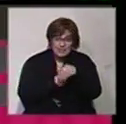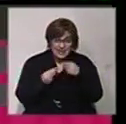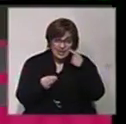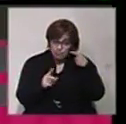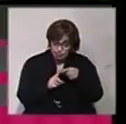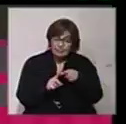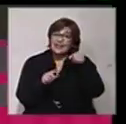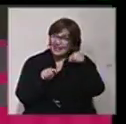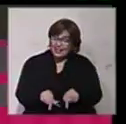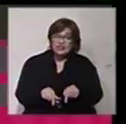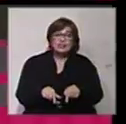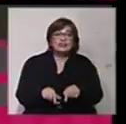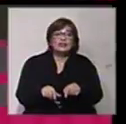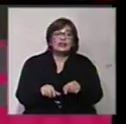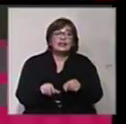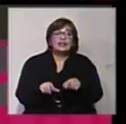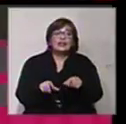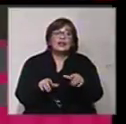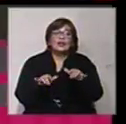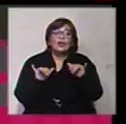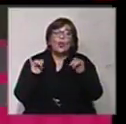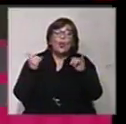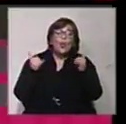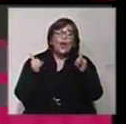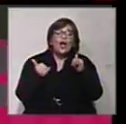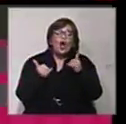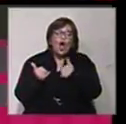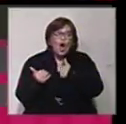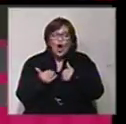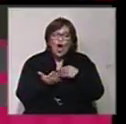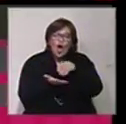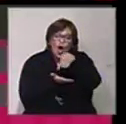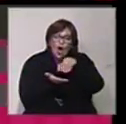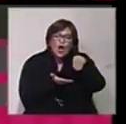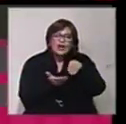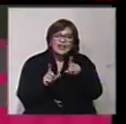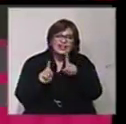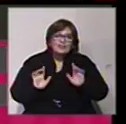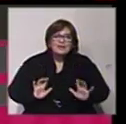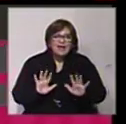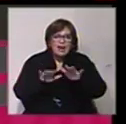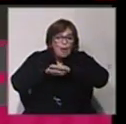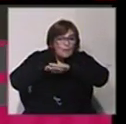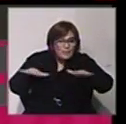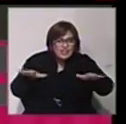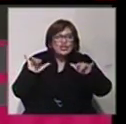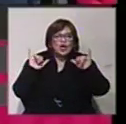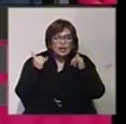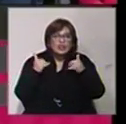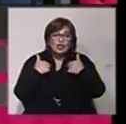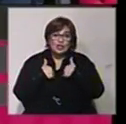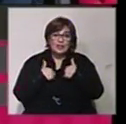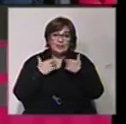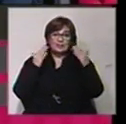nuestro. ¿Afeitaron a los jugadores de rol? Bueno, no. Les armamos un piso entero para los jugadores. Yo me acuerdo, claro. En casa tenían